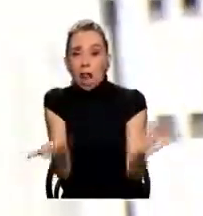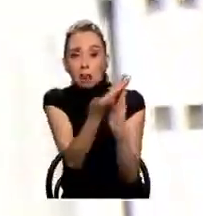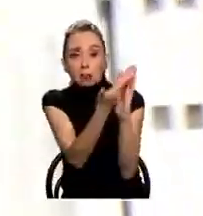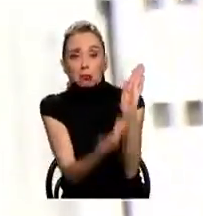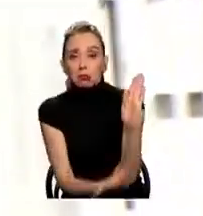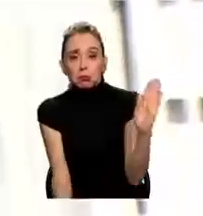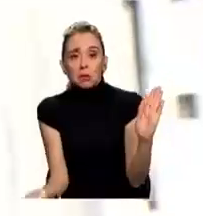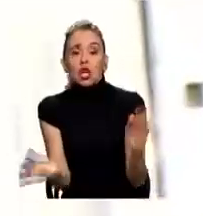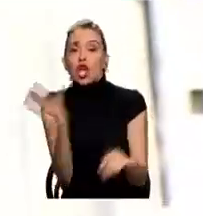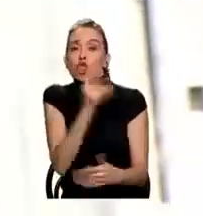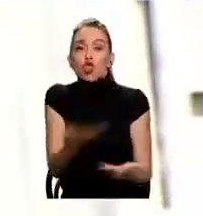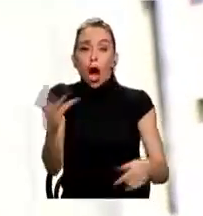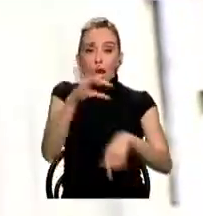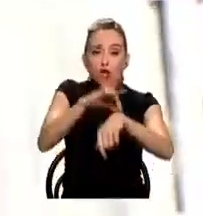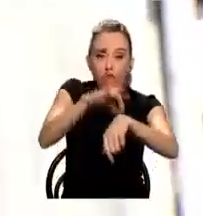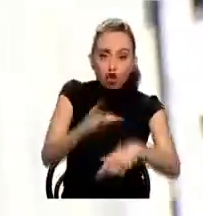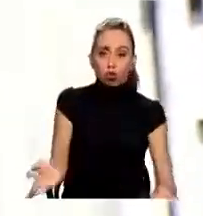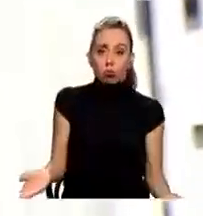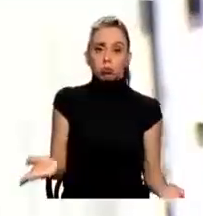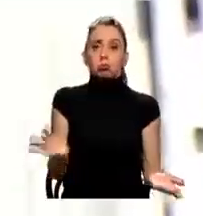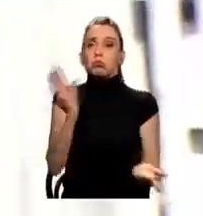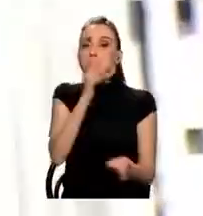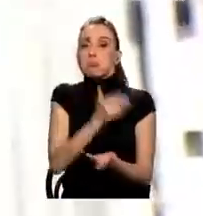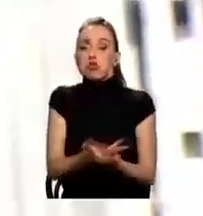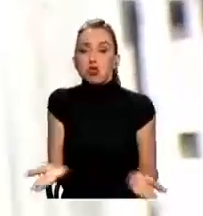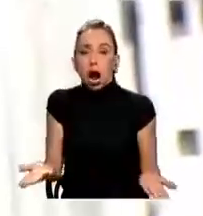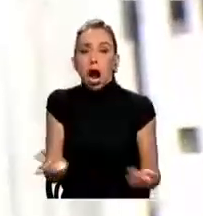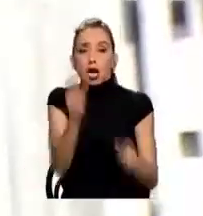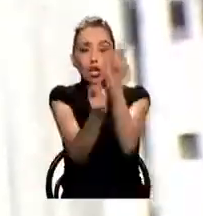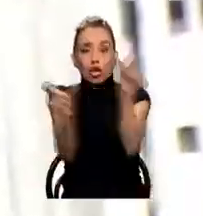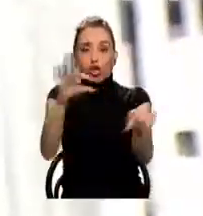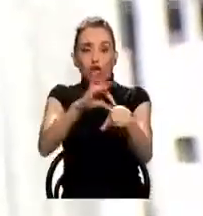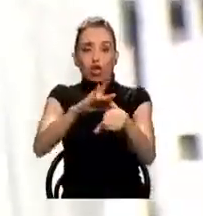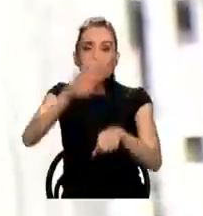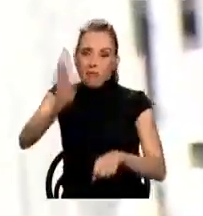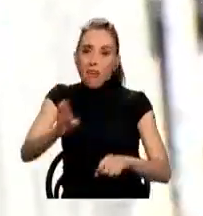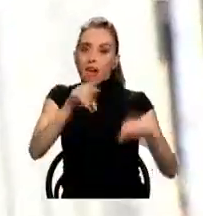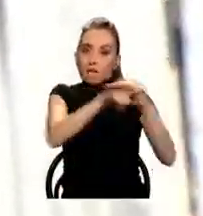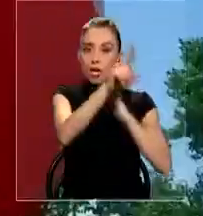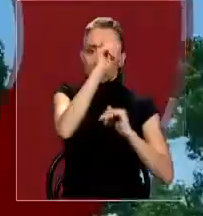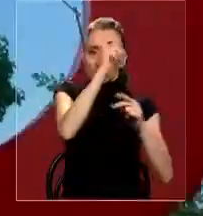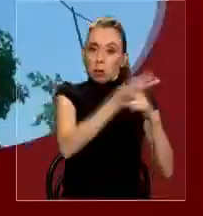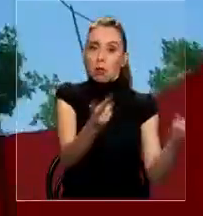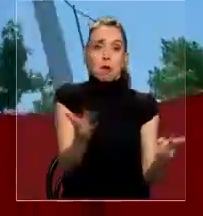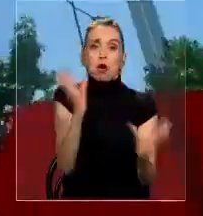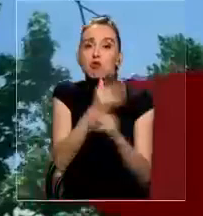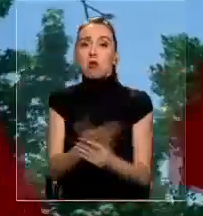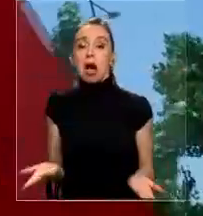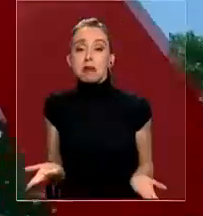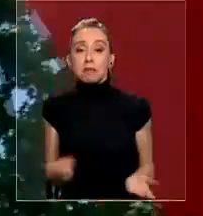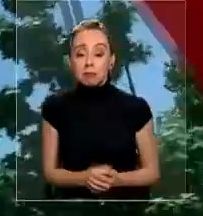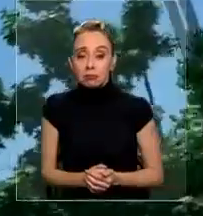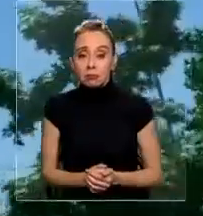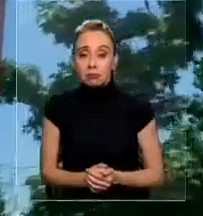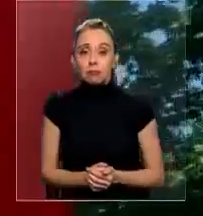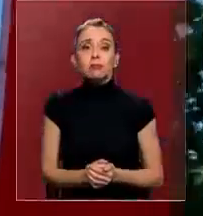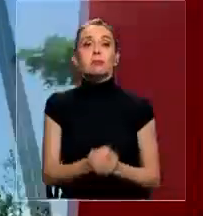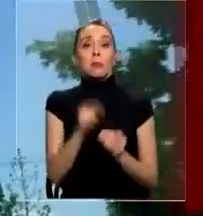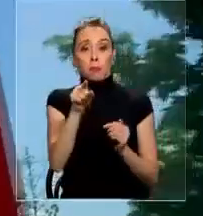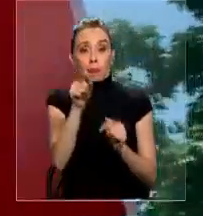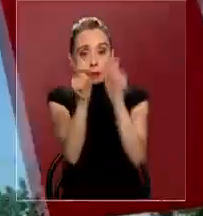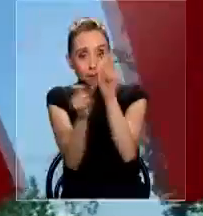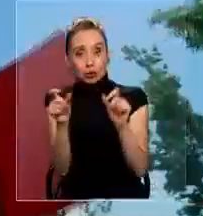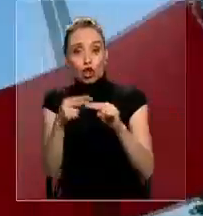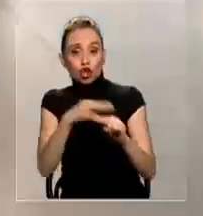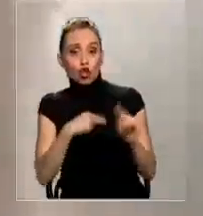¿Por qué? Porque no hay médicos, porque no están los médicos que tienen que estar, no están. Porque salir de la lista